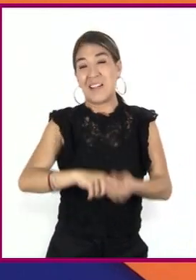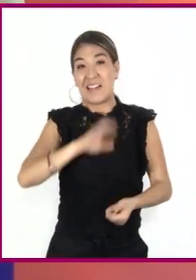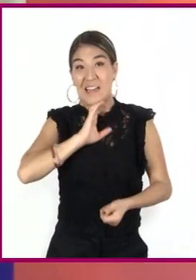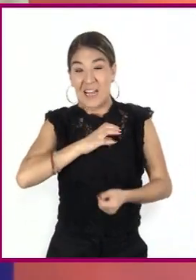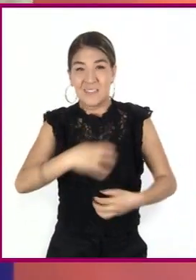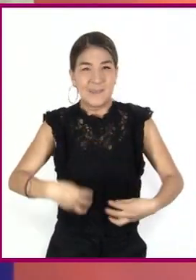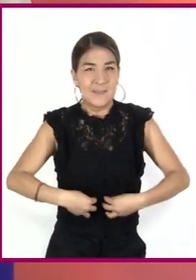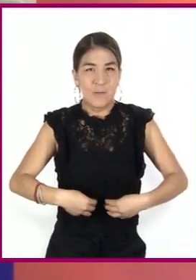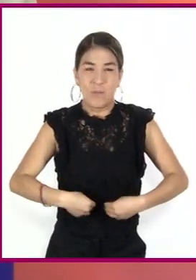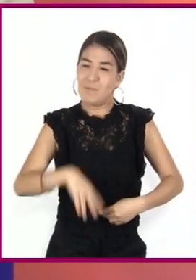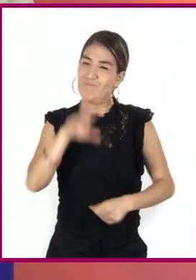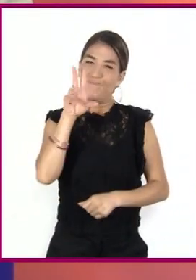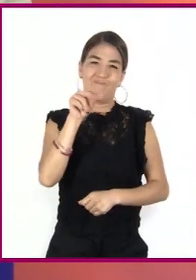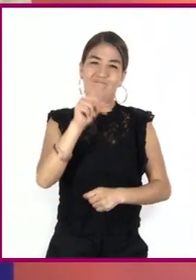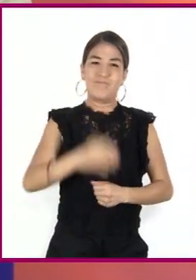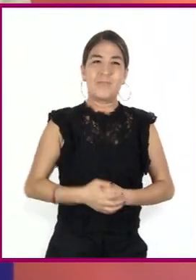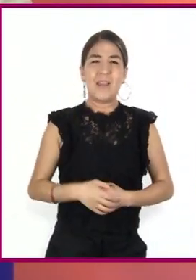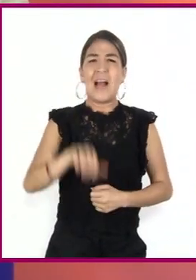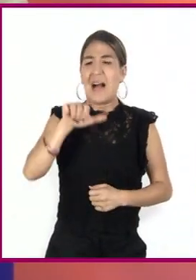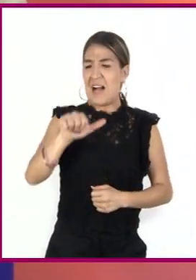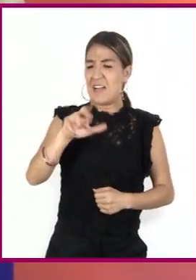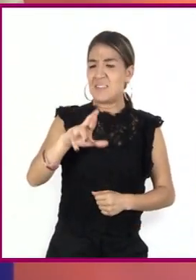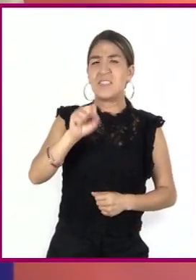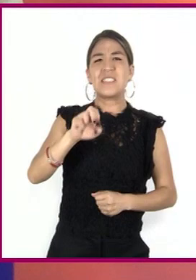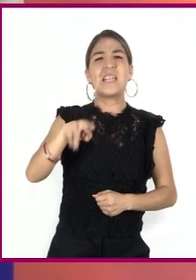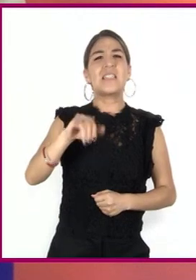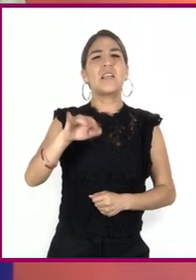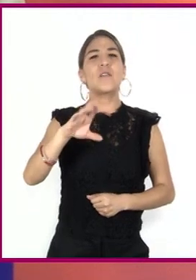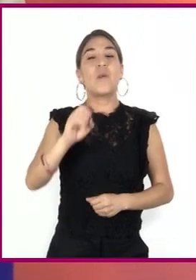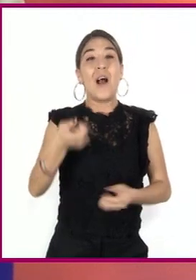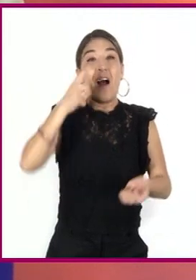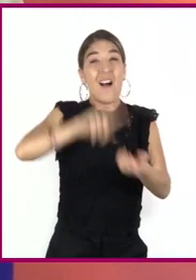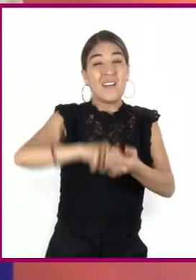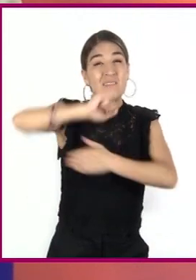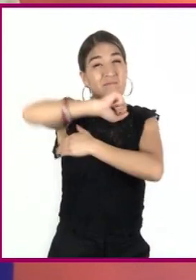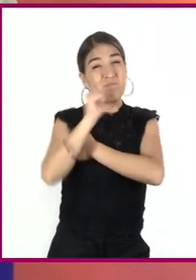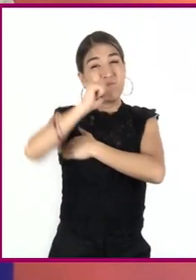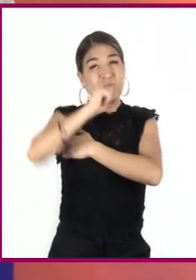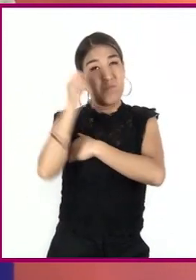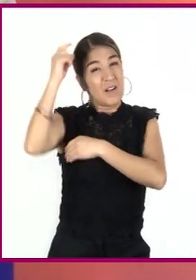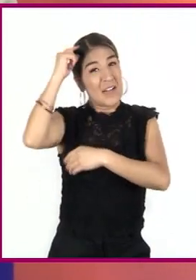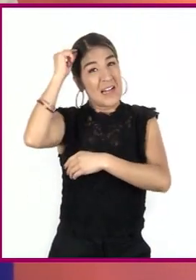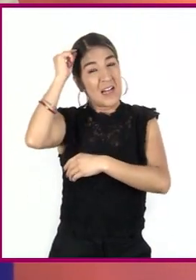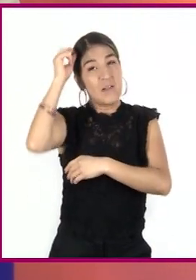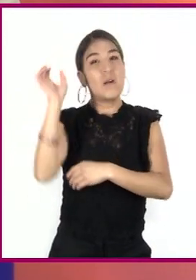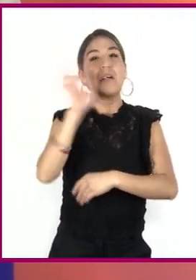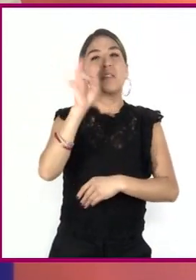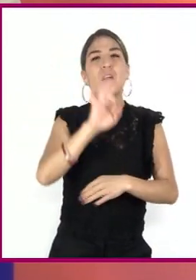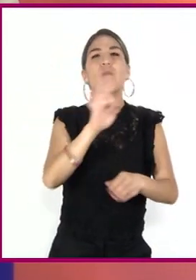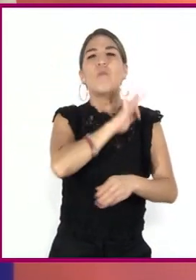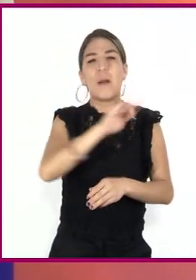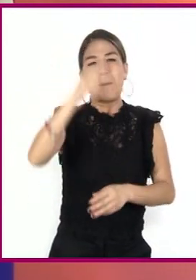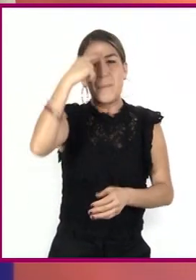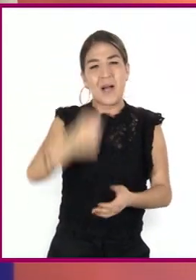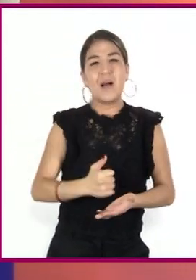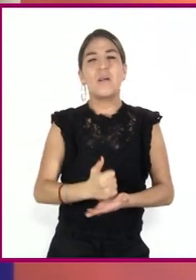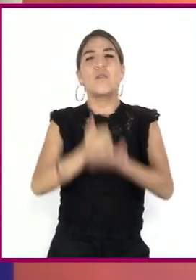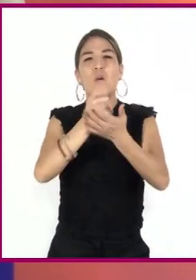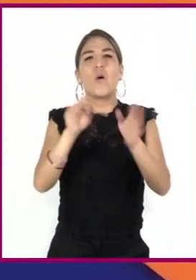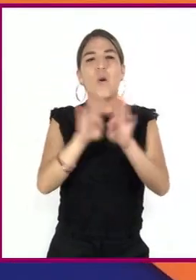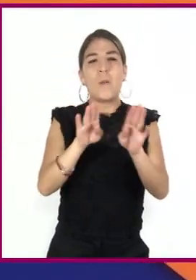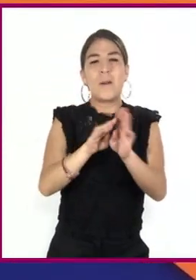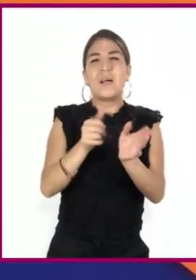estómago. El arsénico puede acumularse en el cabello, por lo que se puede usar como biomarcador para la exposición al